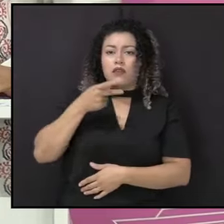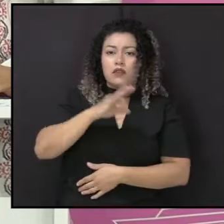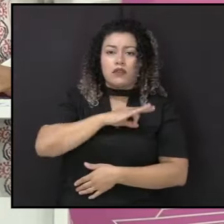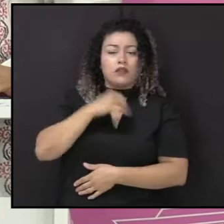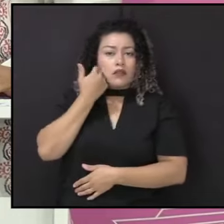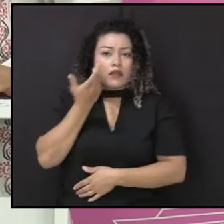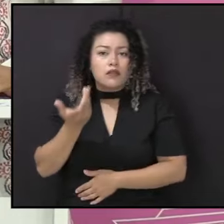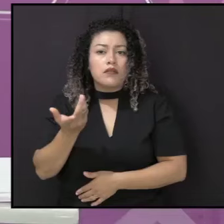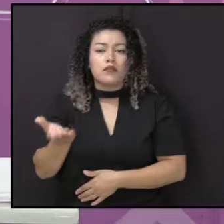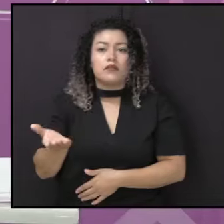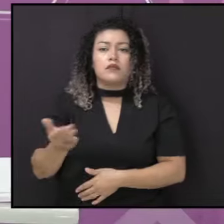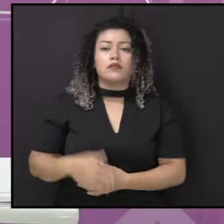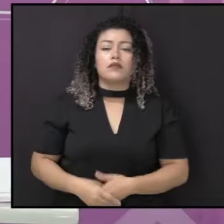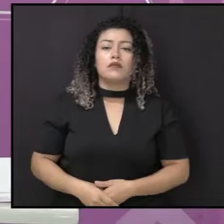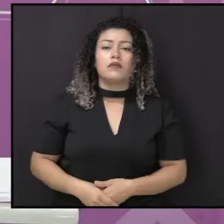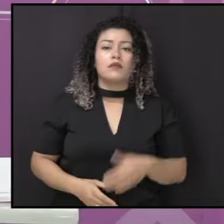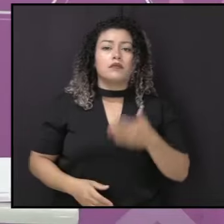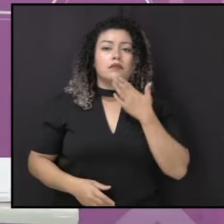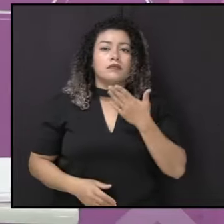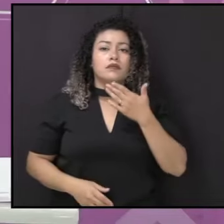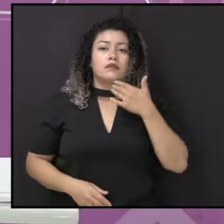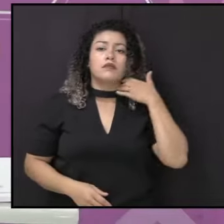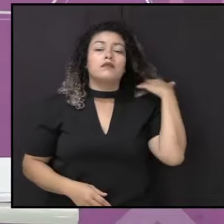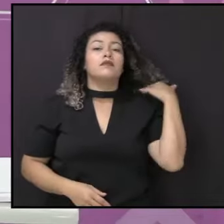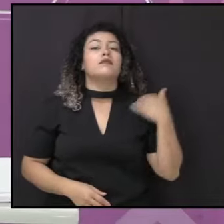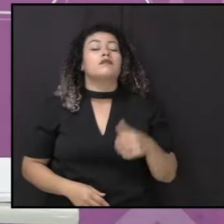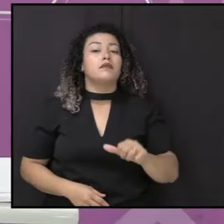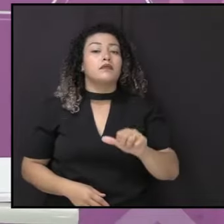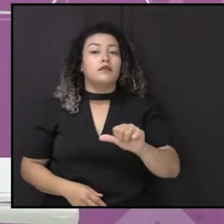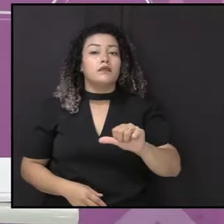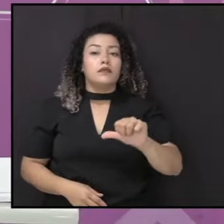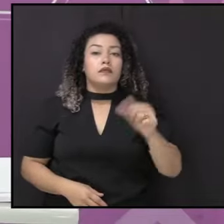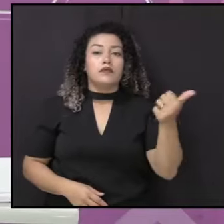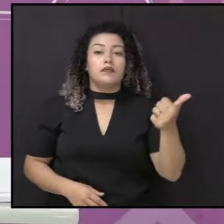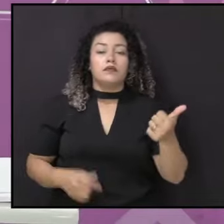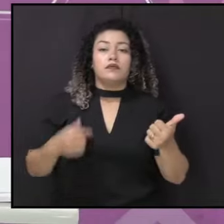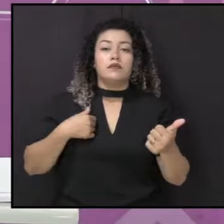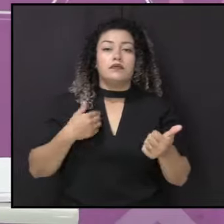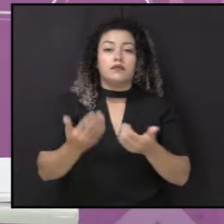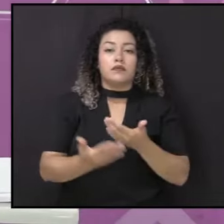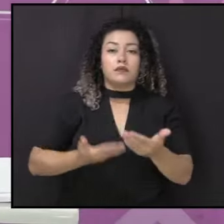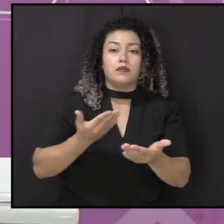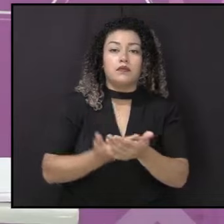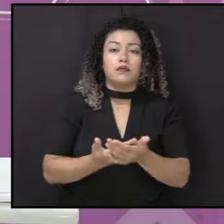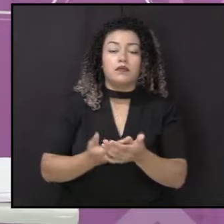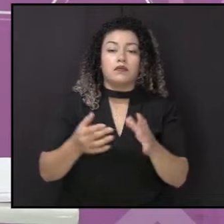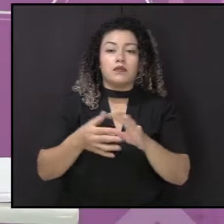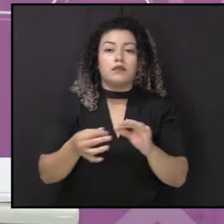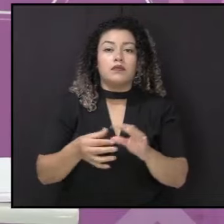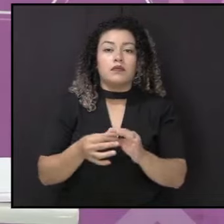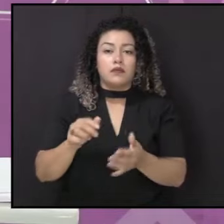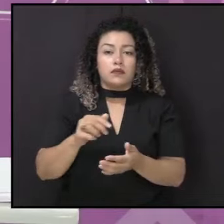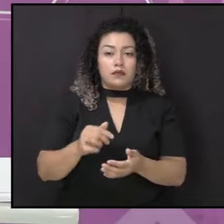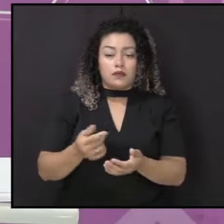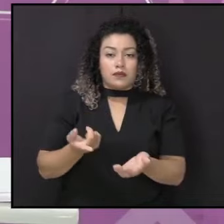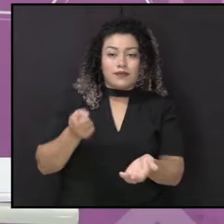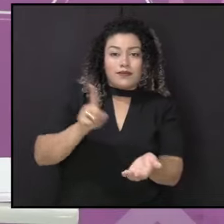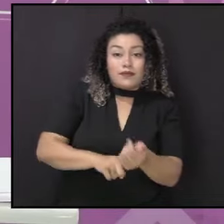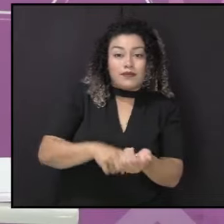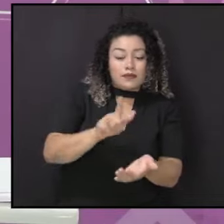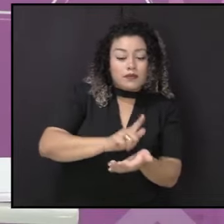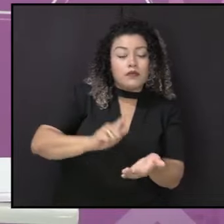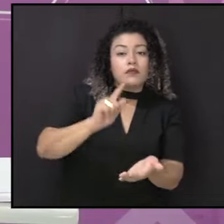política migratoria. Vale. Pues otra cuestión que queremos proponer es una, dentro de la ley, un programa estatal